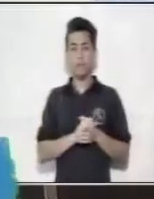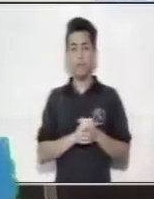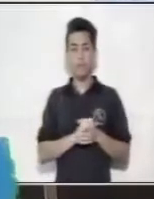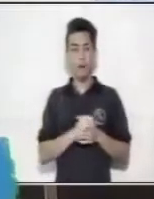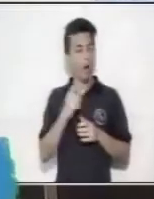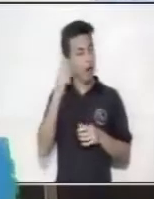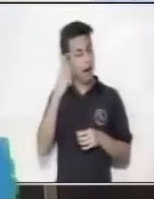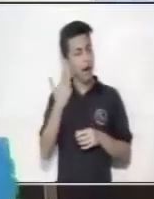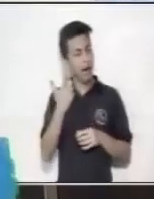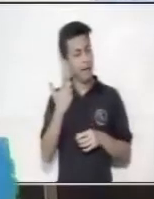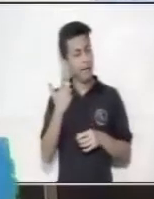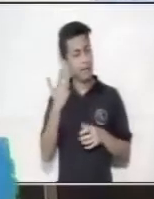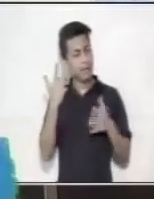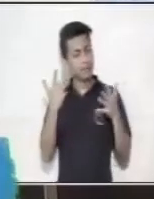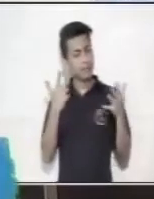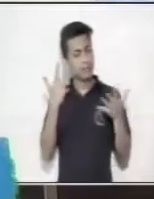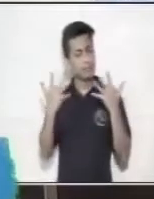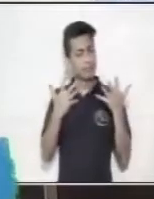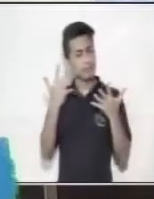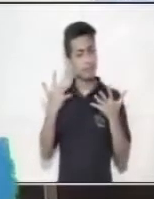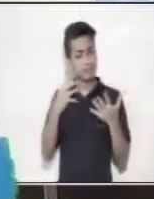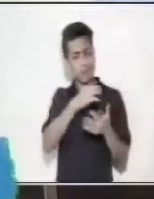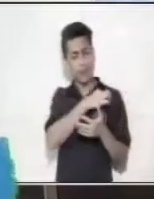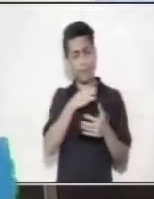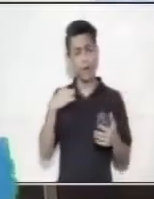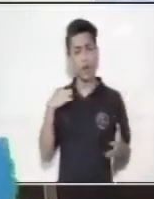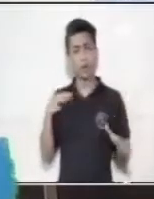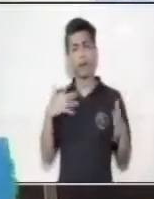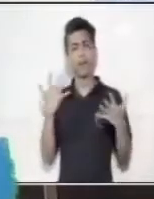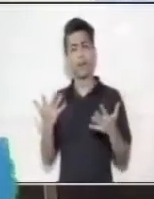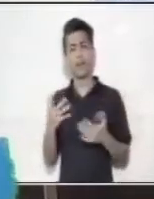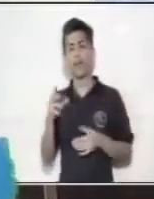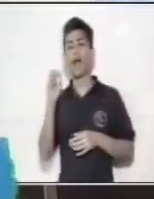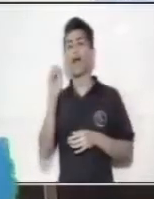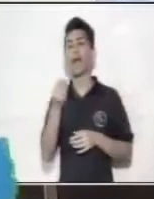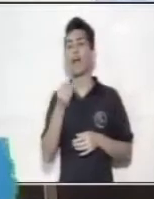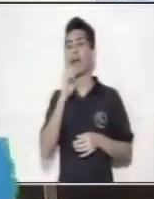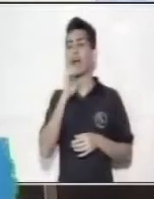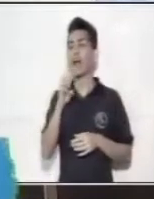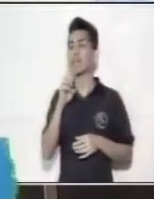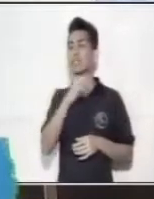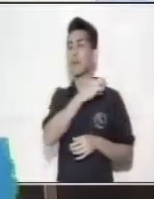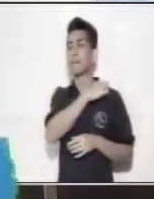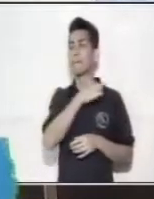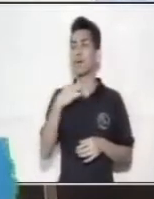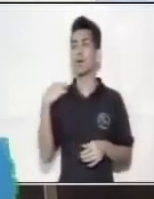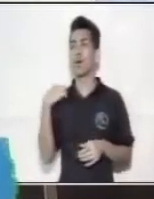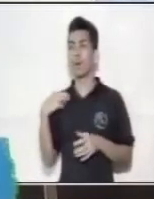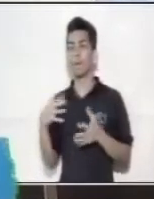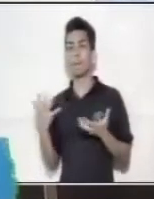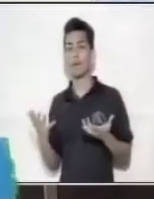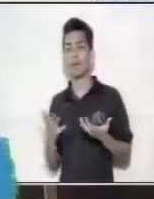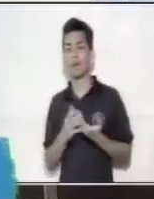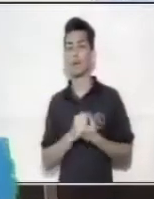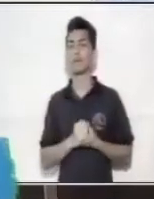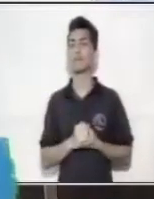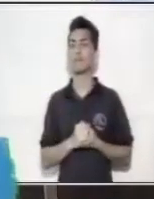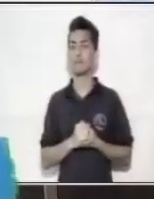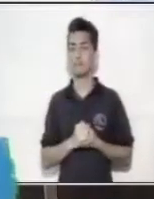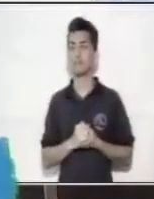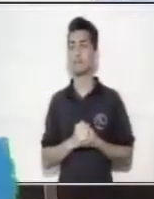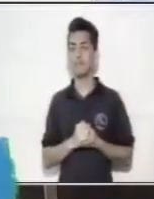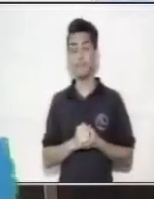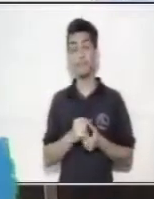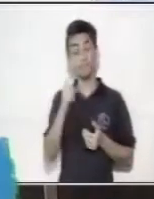ver, pensemos, pronombre. ¿Qué es un pronombre? ¿Qué es un pronombre? Ah, sí,